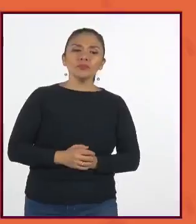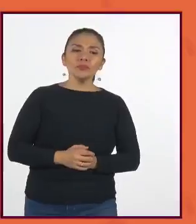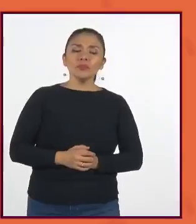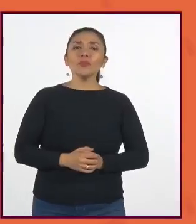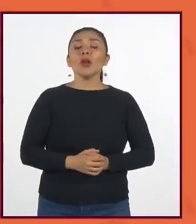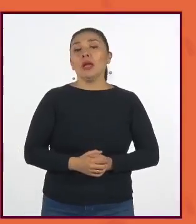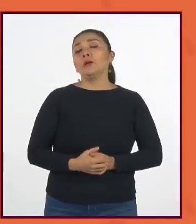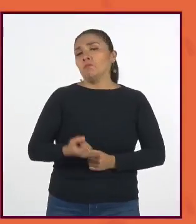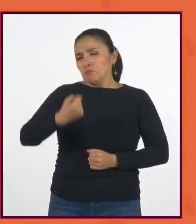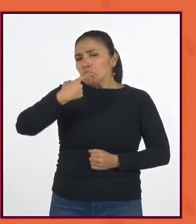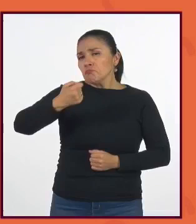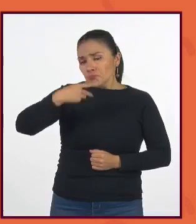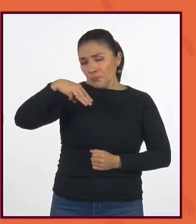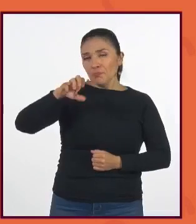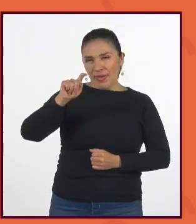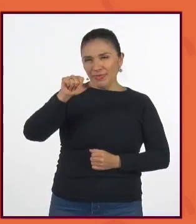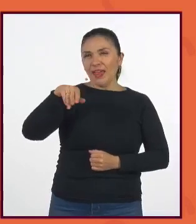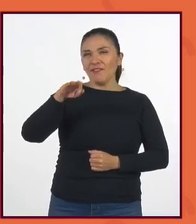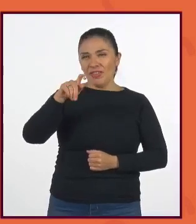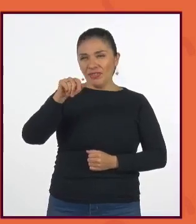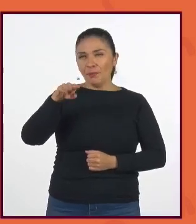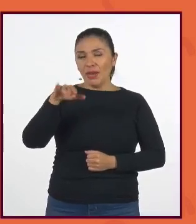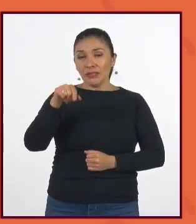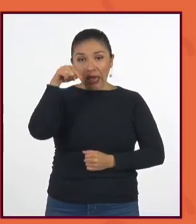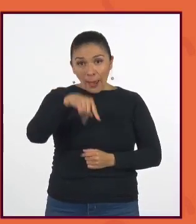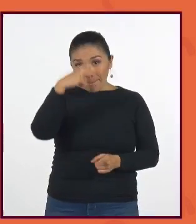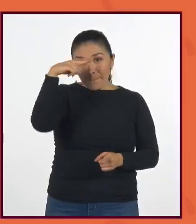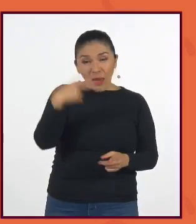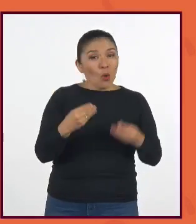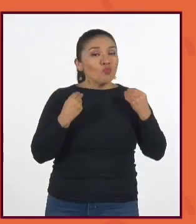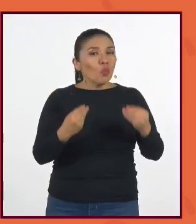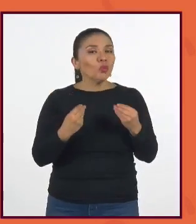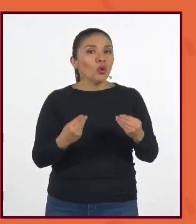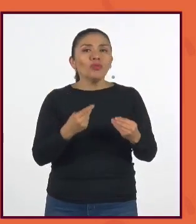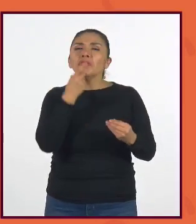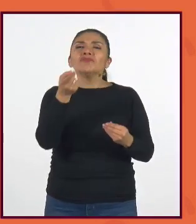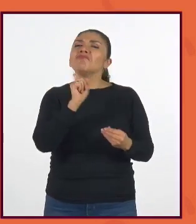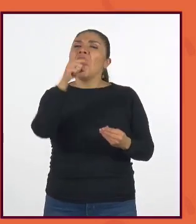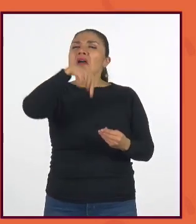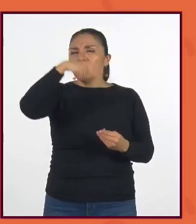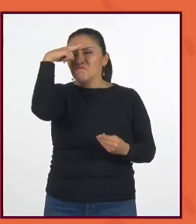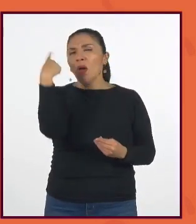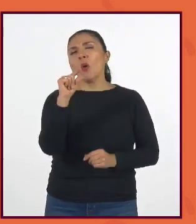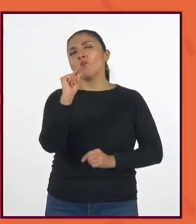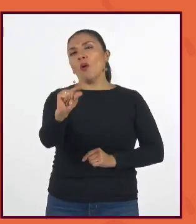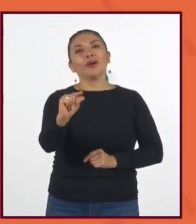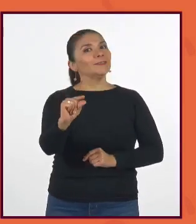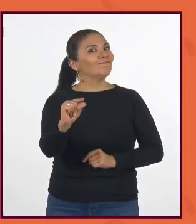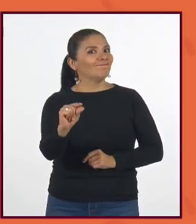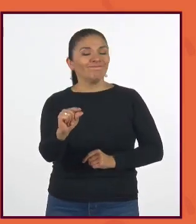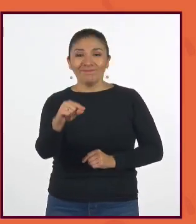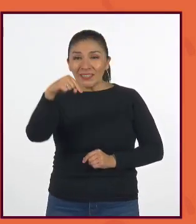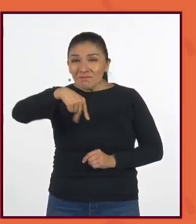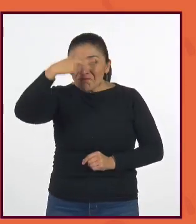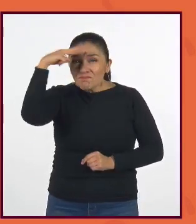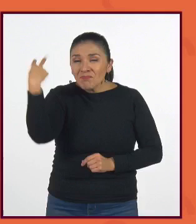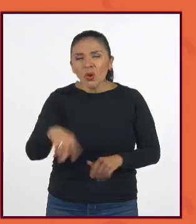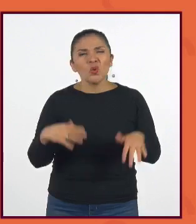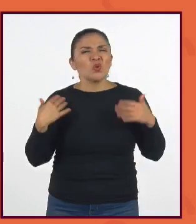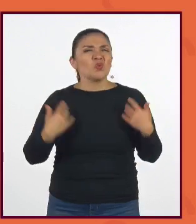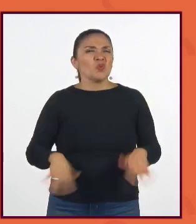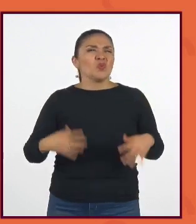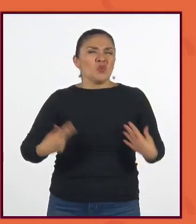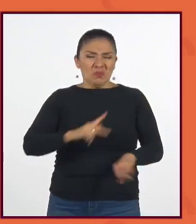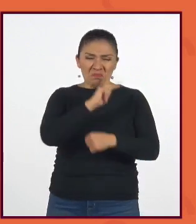de metanfetaminas no es alto en México, lo cual es totalmente falso, porque México es uno de los países